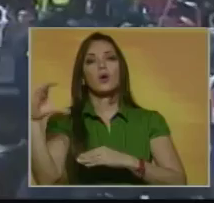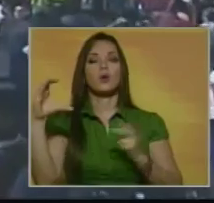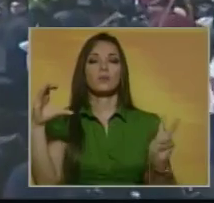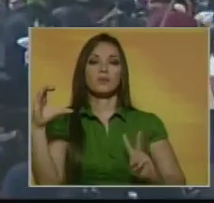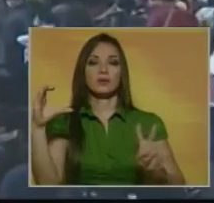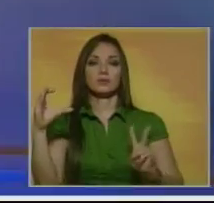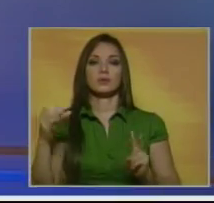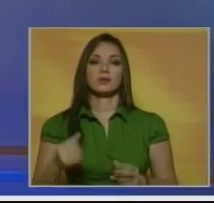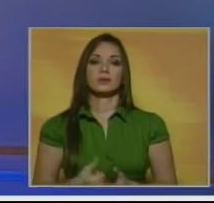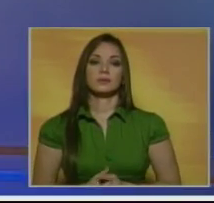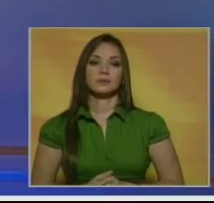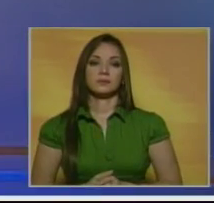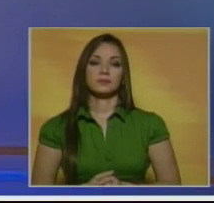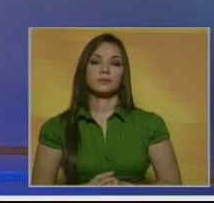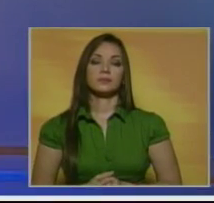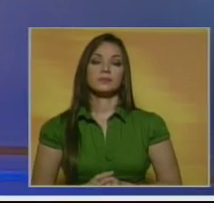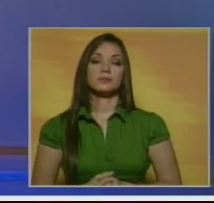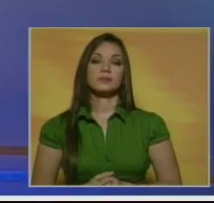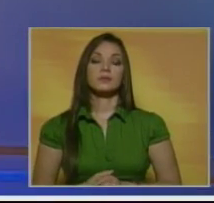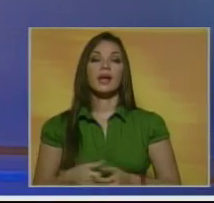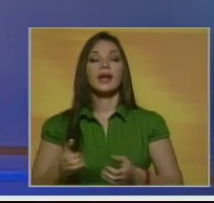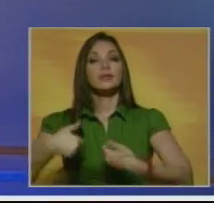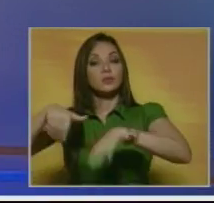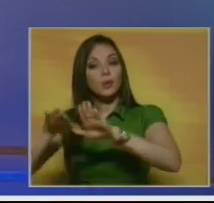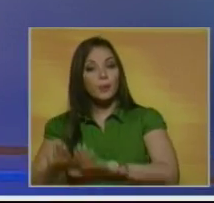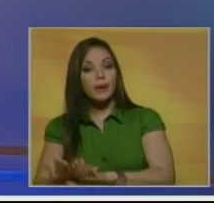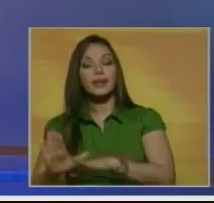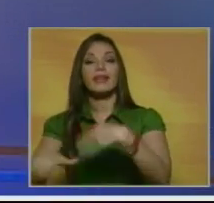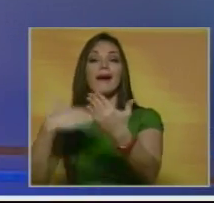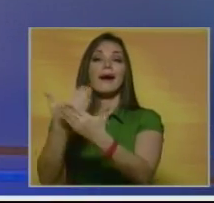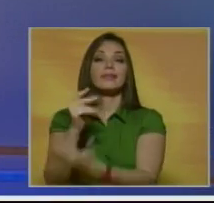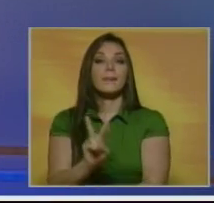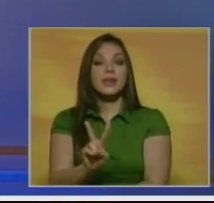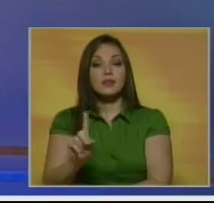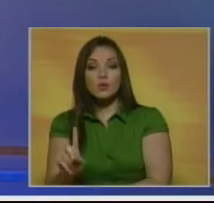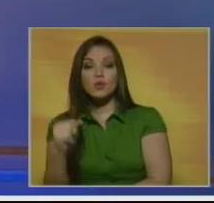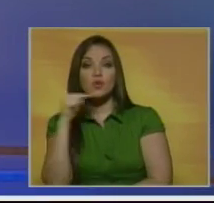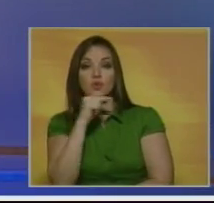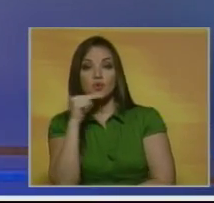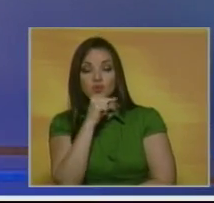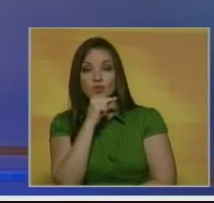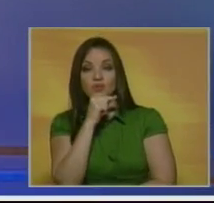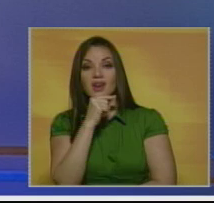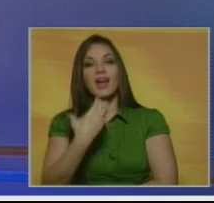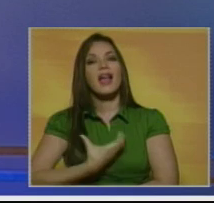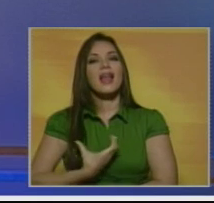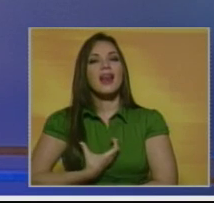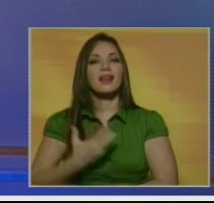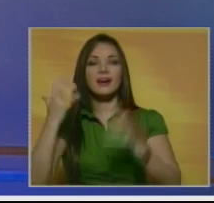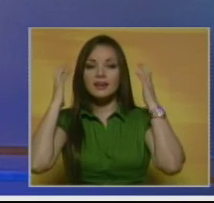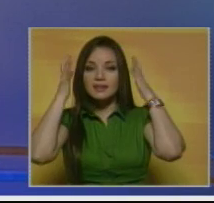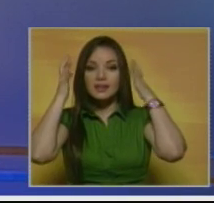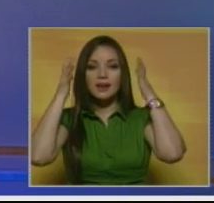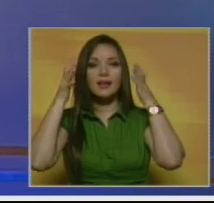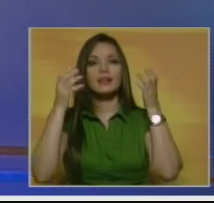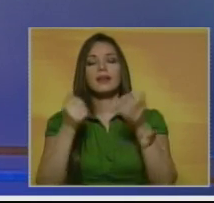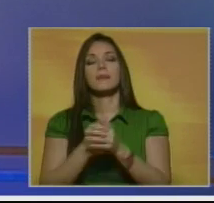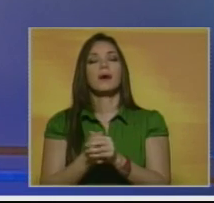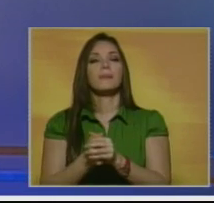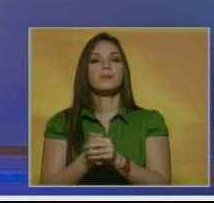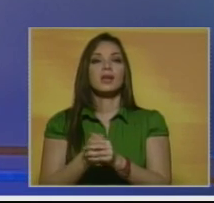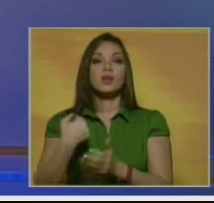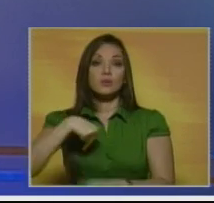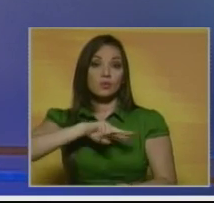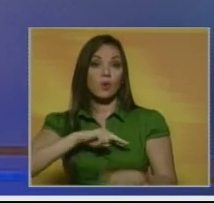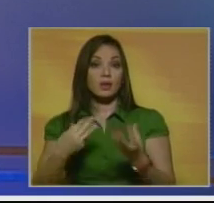dos países. Y fue diferida para el 21 de octubre la audiencia preliminar del alcalde Antonio Ledesma. Maoli Aldana se encuentra en el